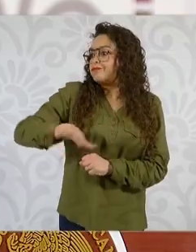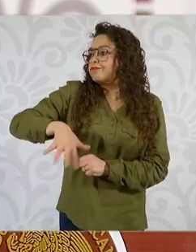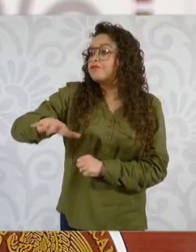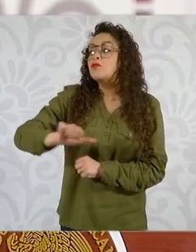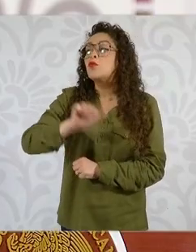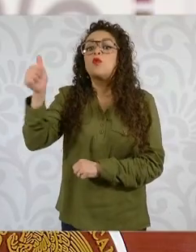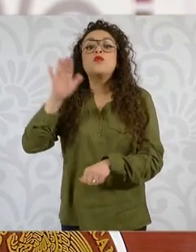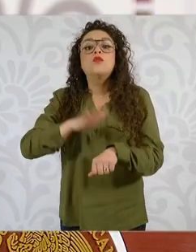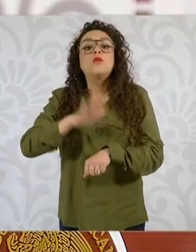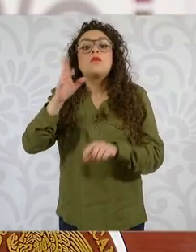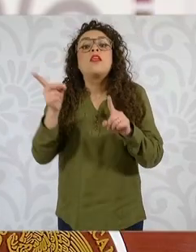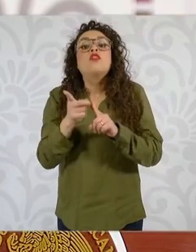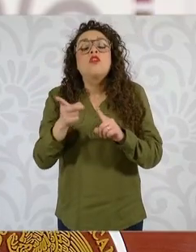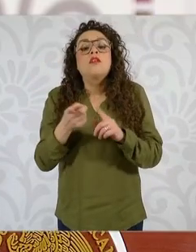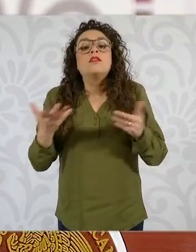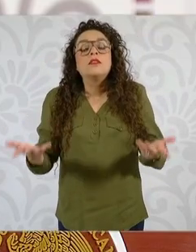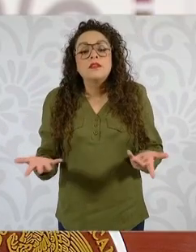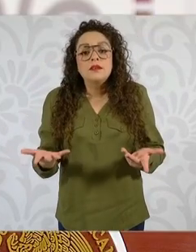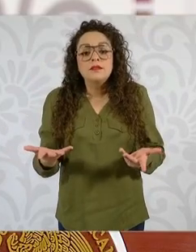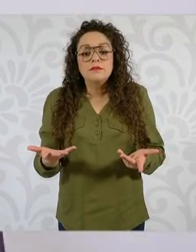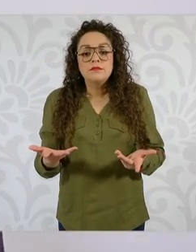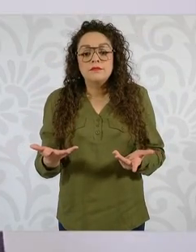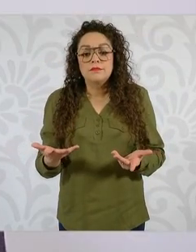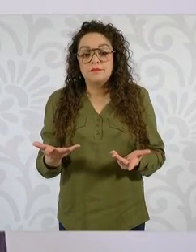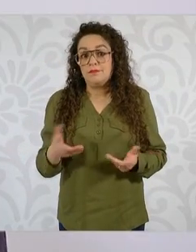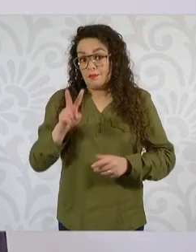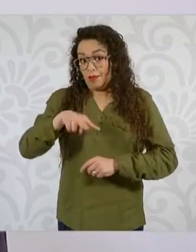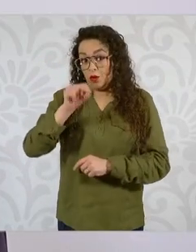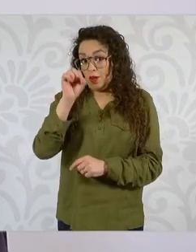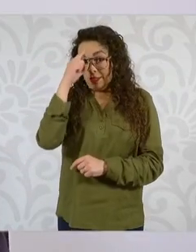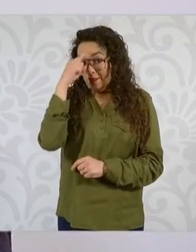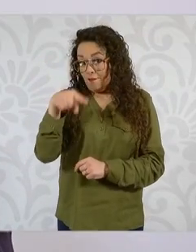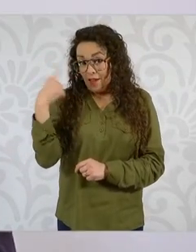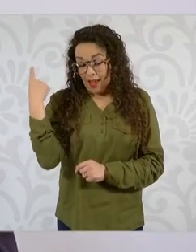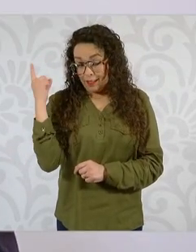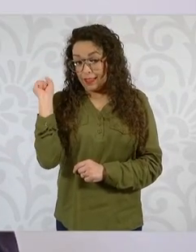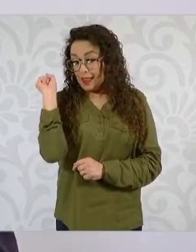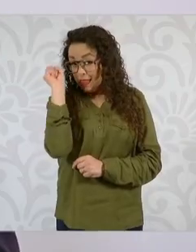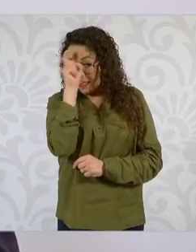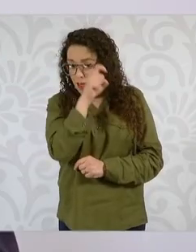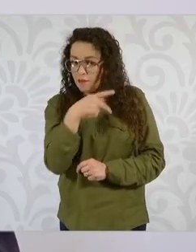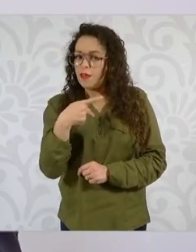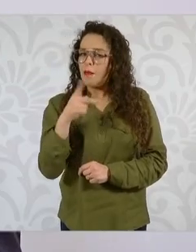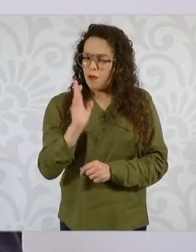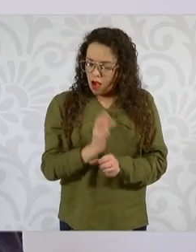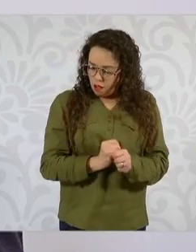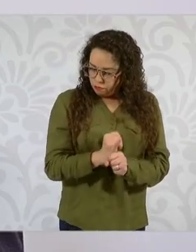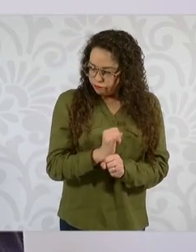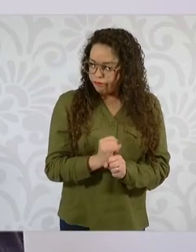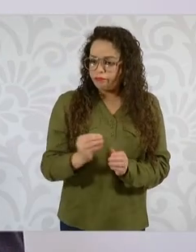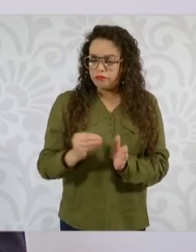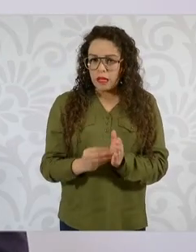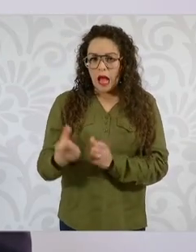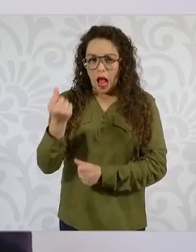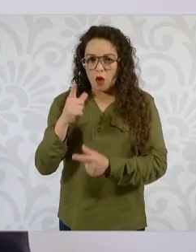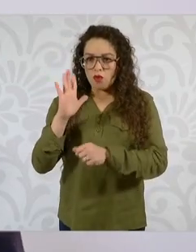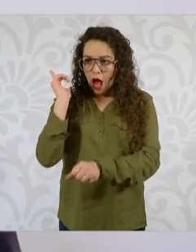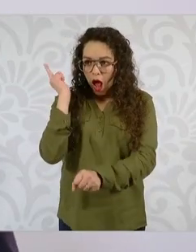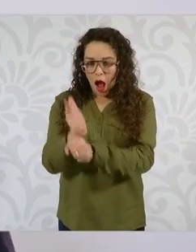pero tuvo algunos avances, esos ya han estado